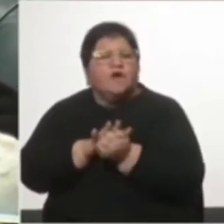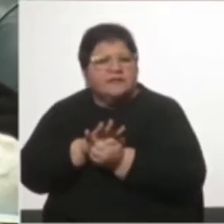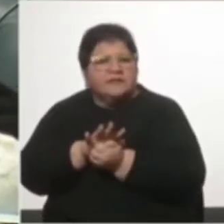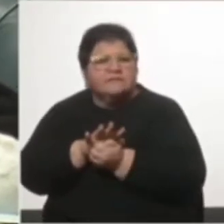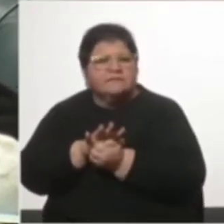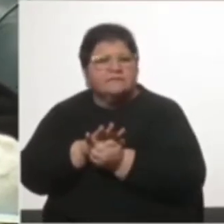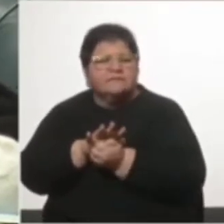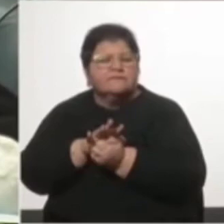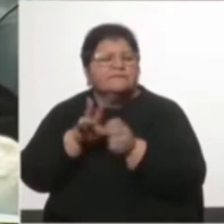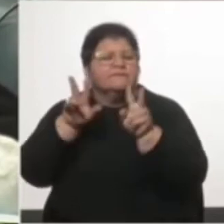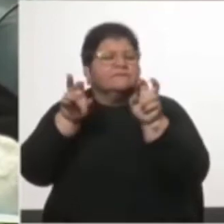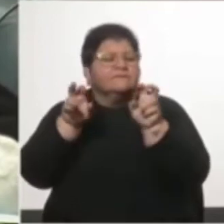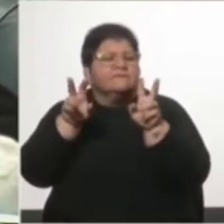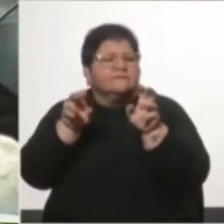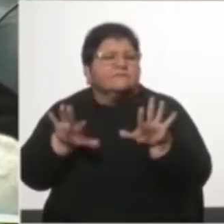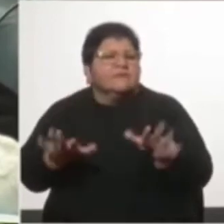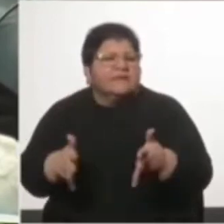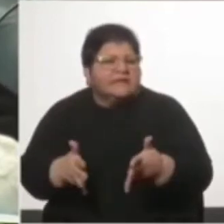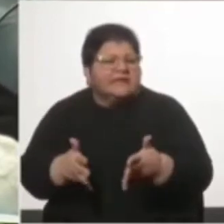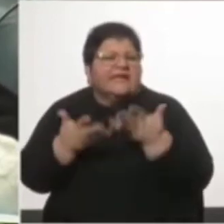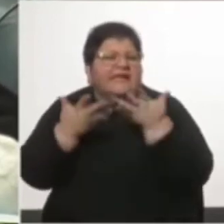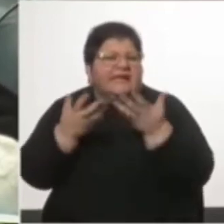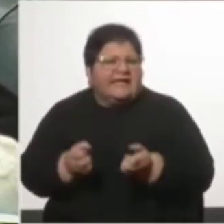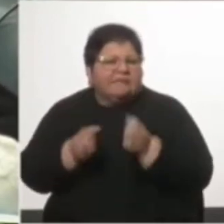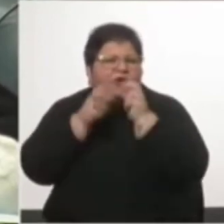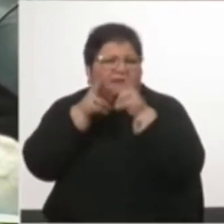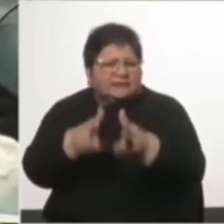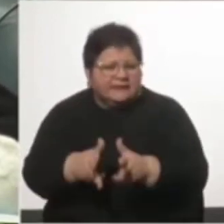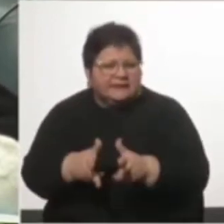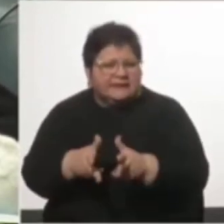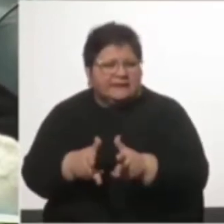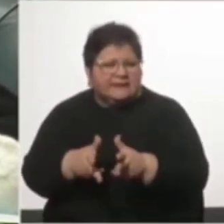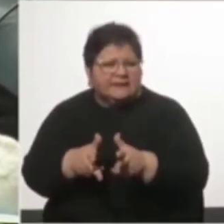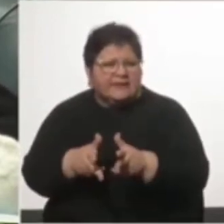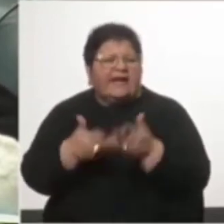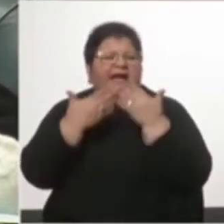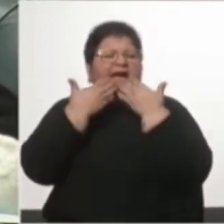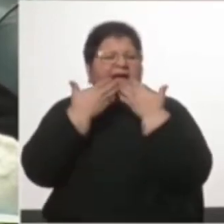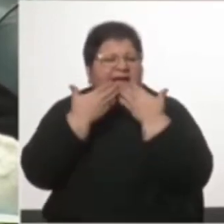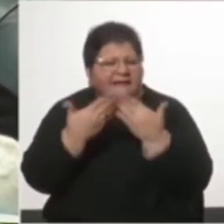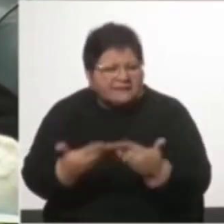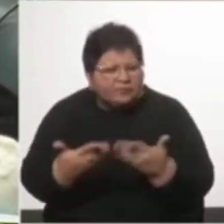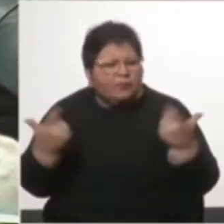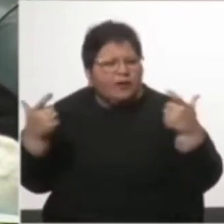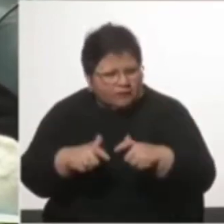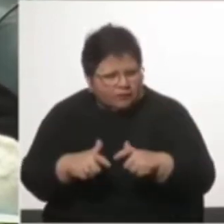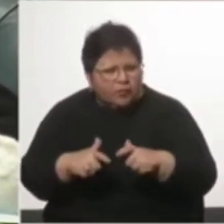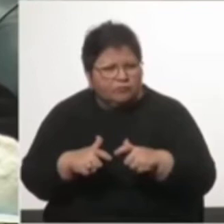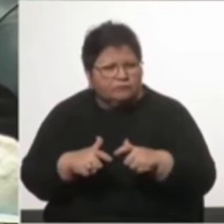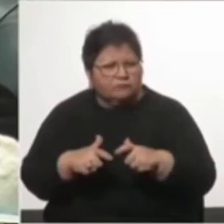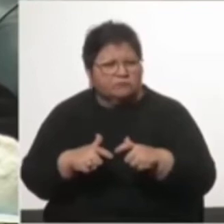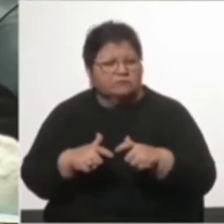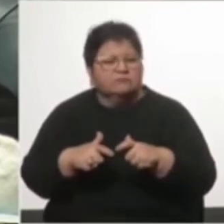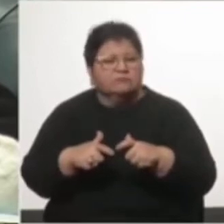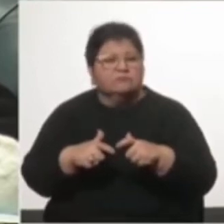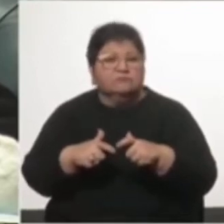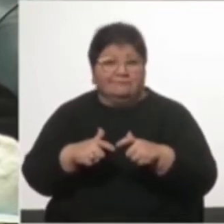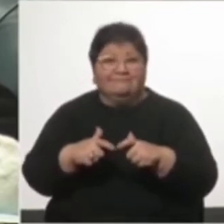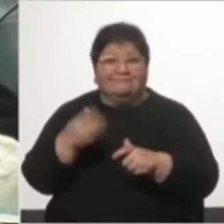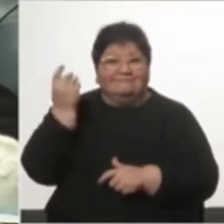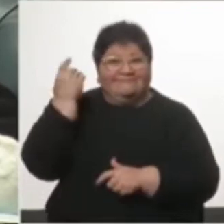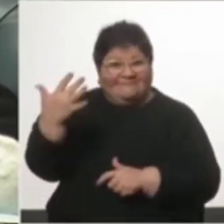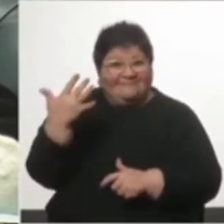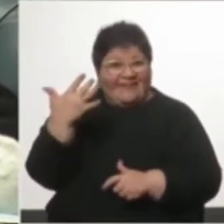comillas, lo primero que queremos destacar es el agradecimiento por la reunión. Creemos que valía la pena